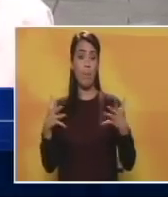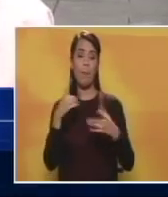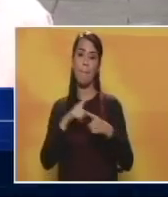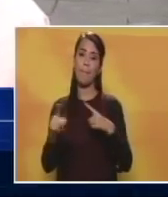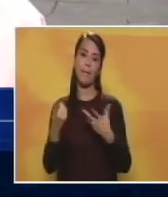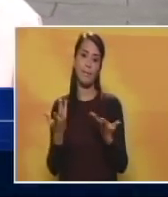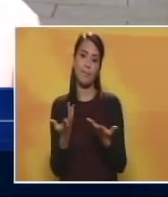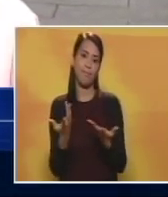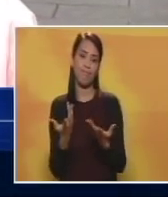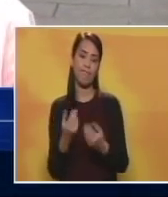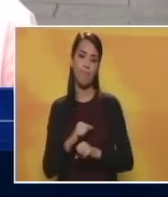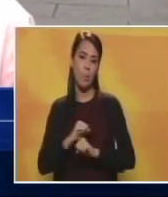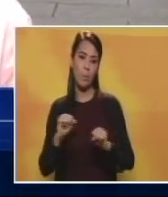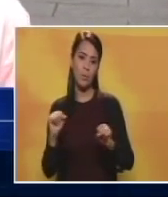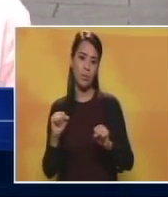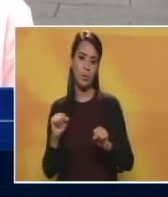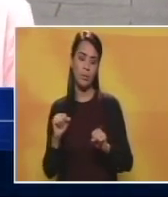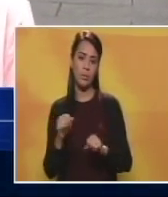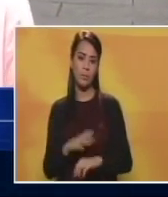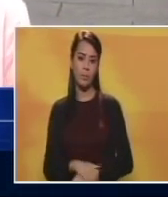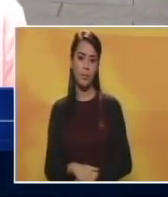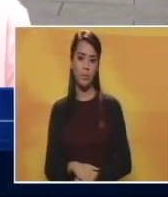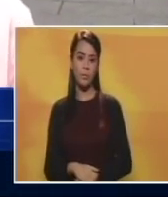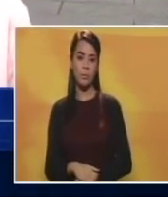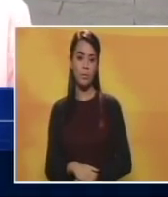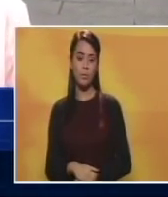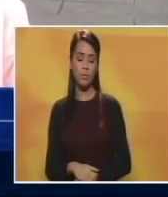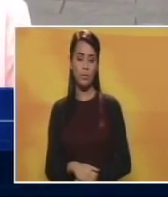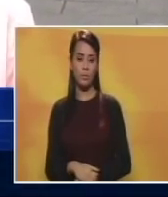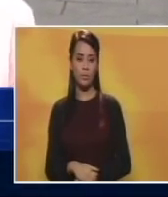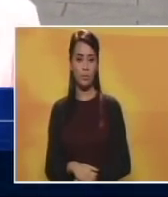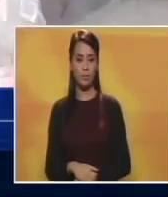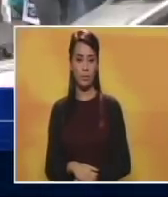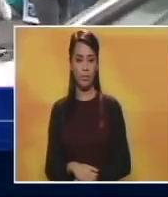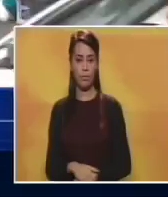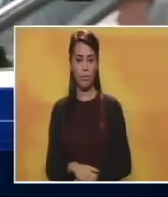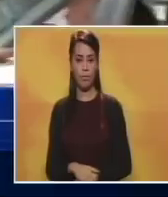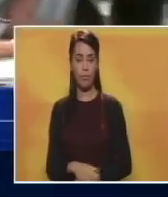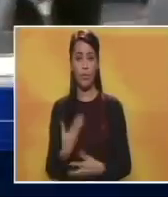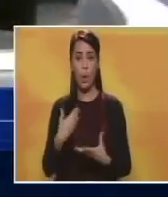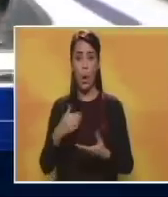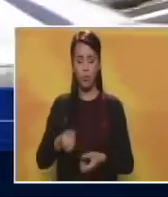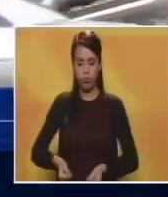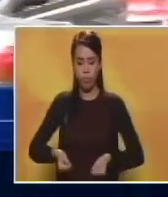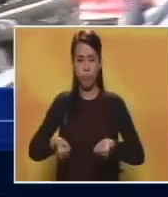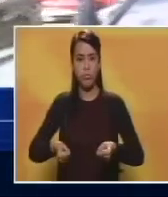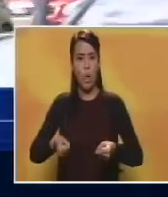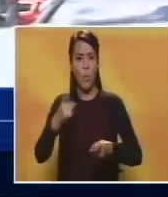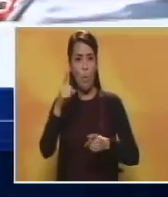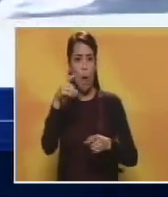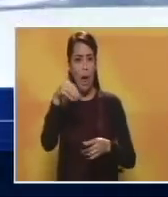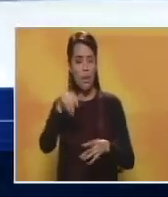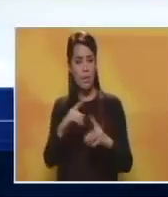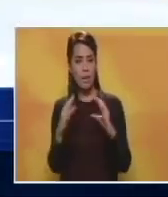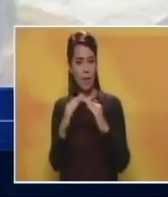de vaciar el tanque, entonces bueno, de llenar el tanque, entonces siempre estamos con pipotes dentro de la